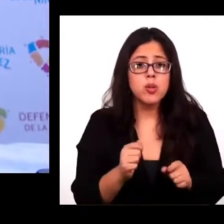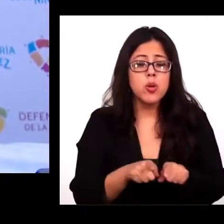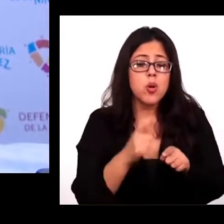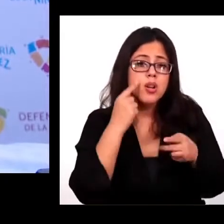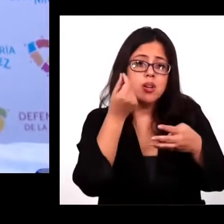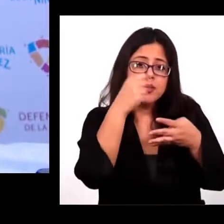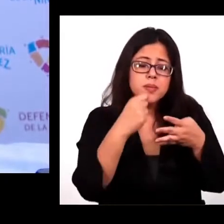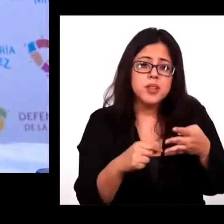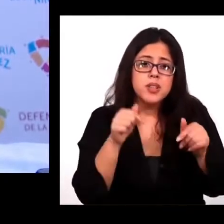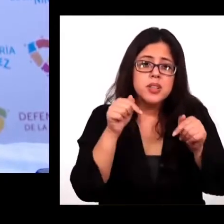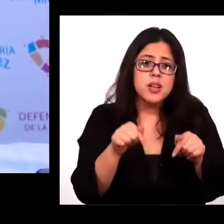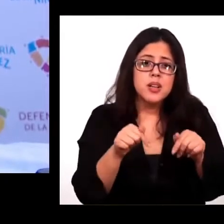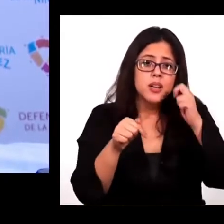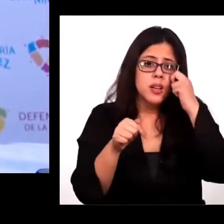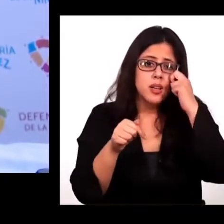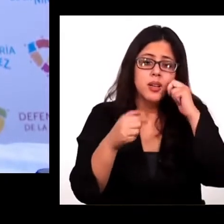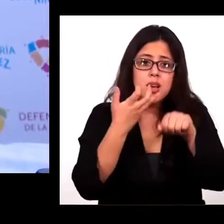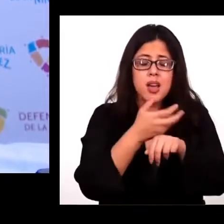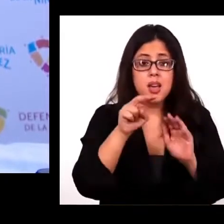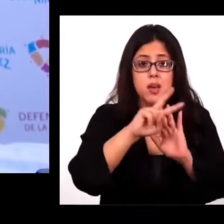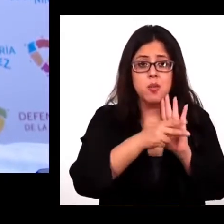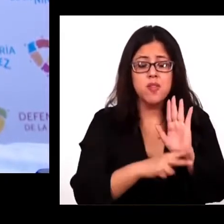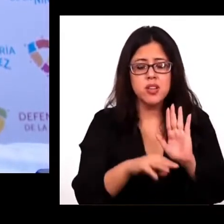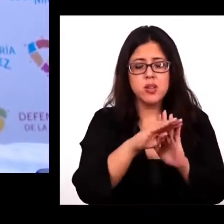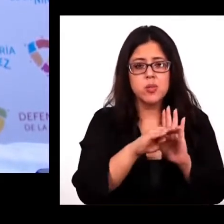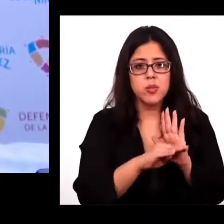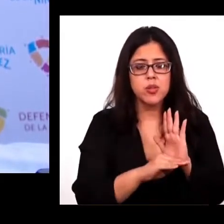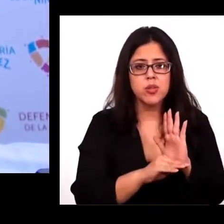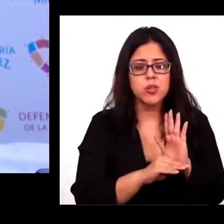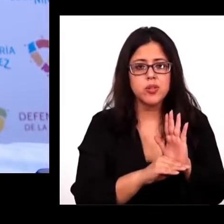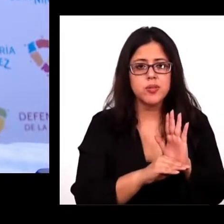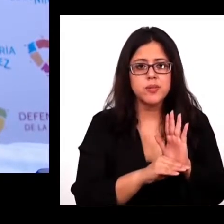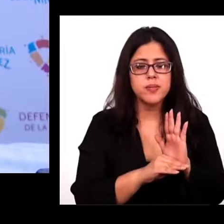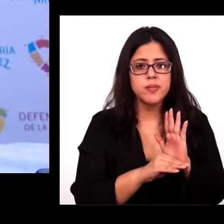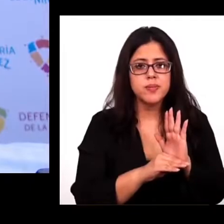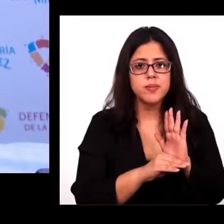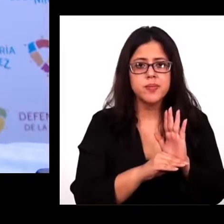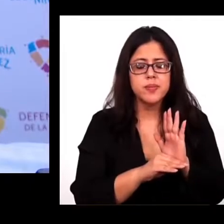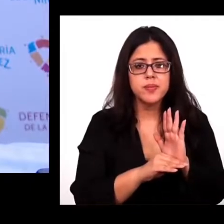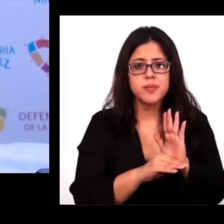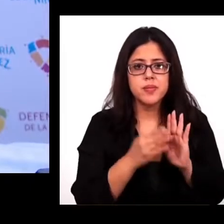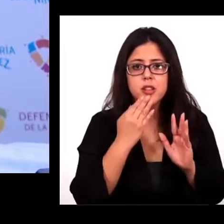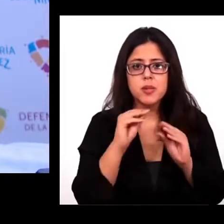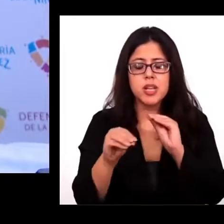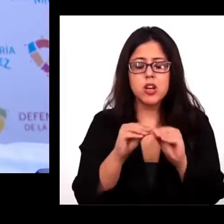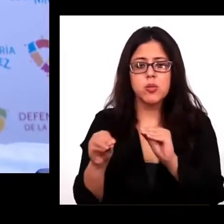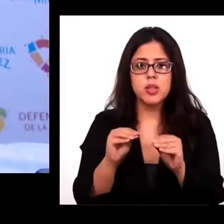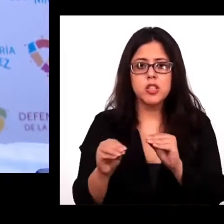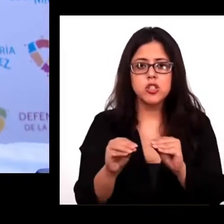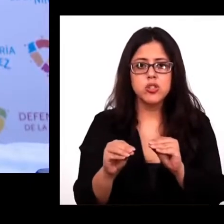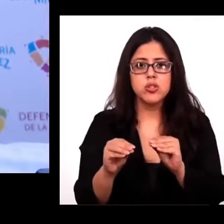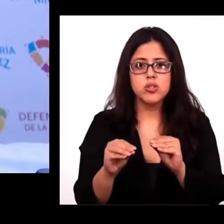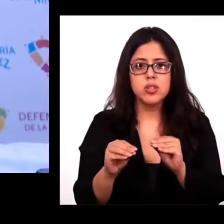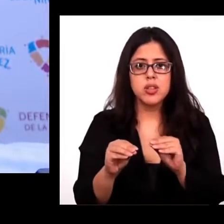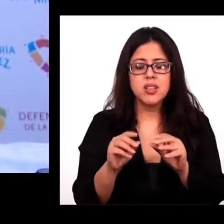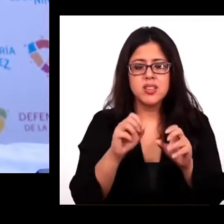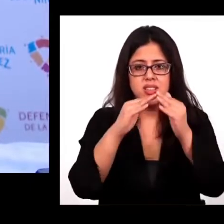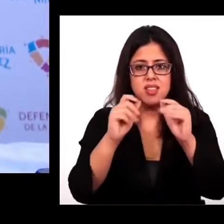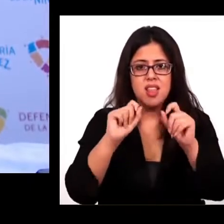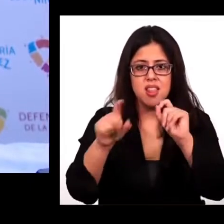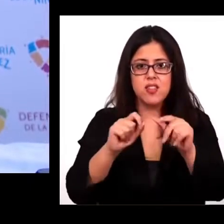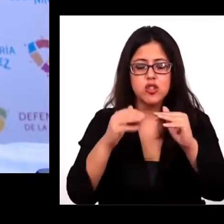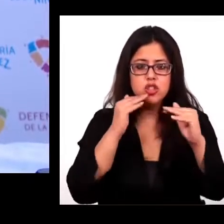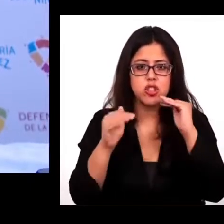es que se han producido modificaciones a los protocolos, que se han acogido recomendaciones que se han formulado desde la Defensoría de la Niñez, lo que